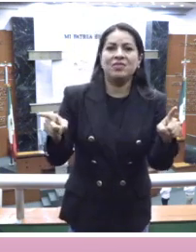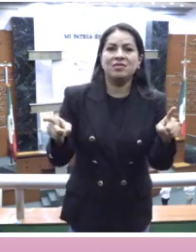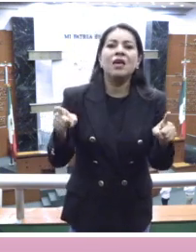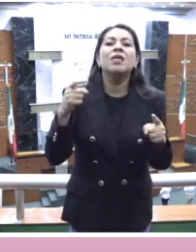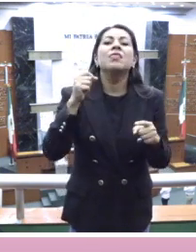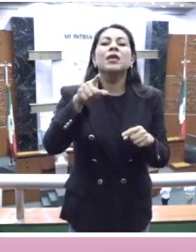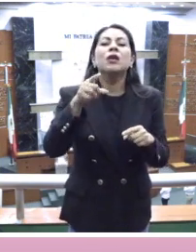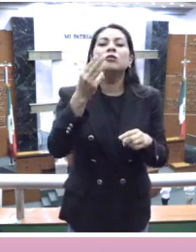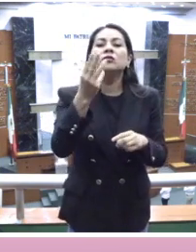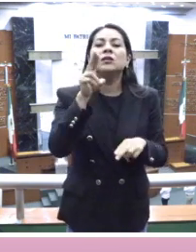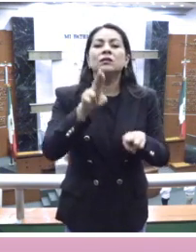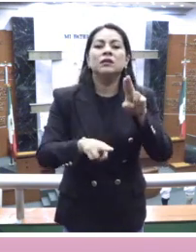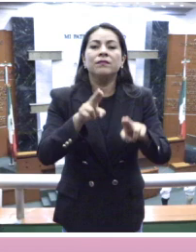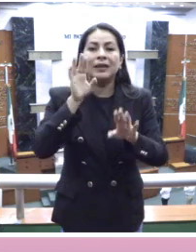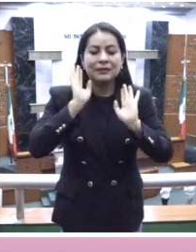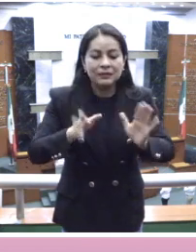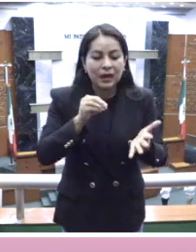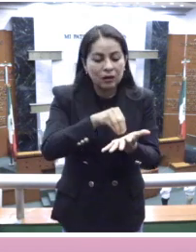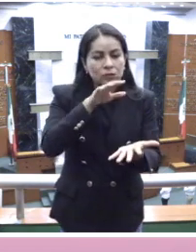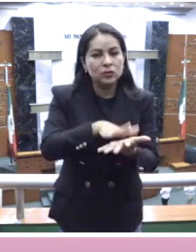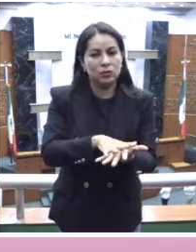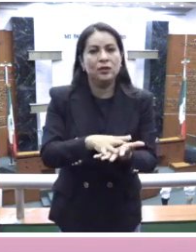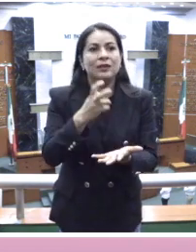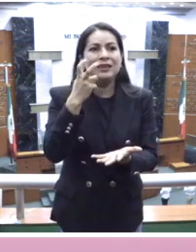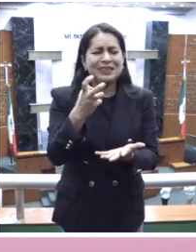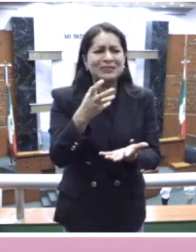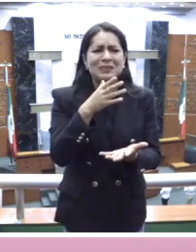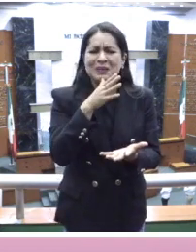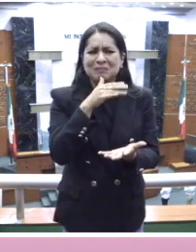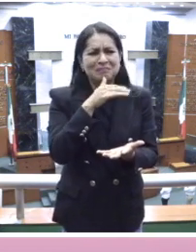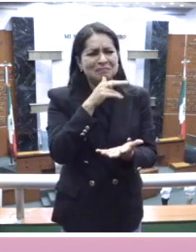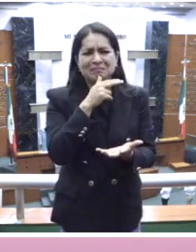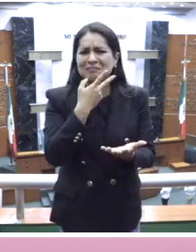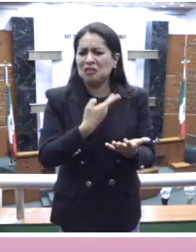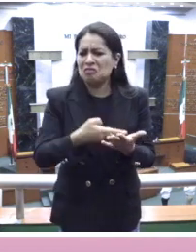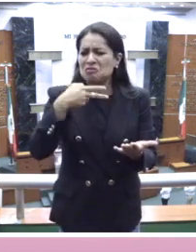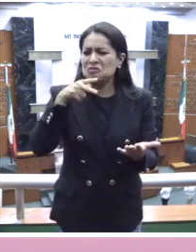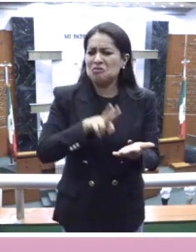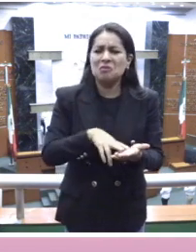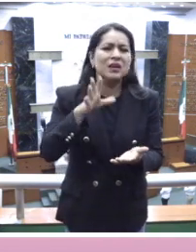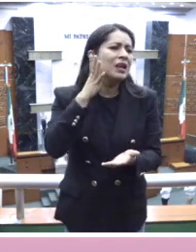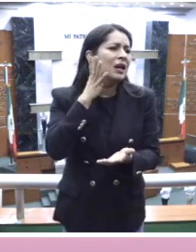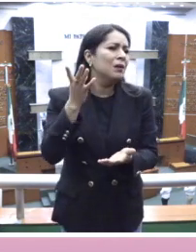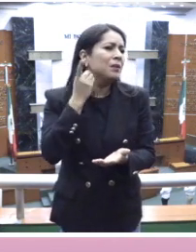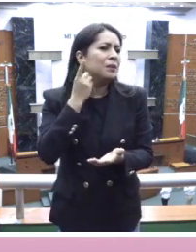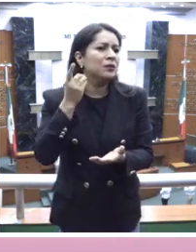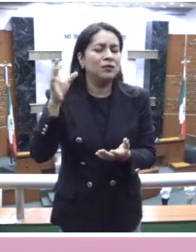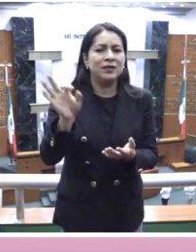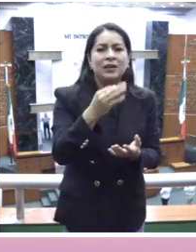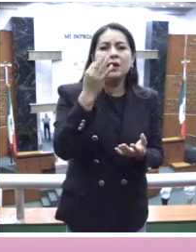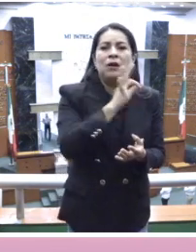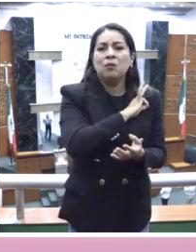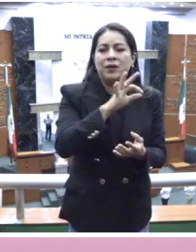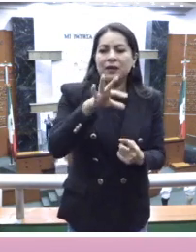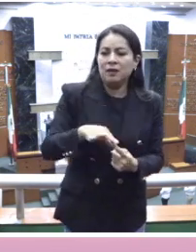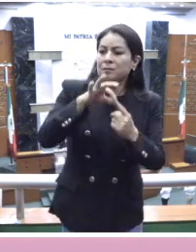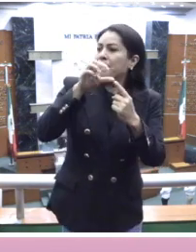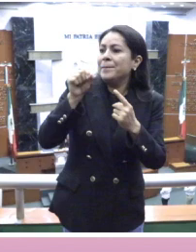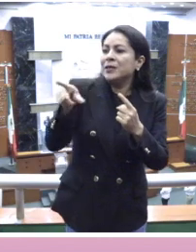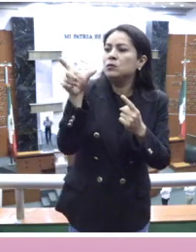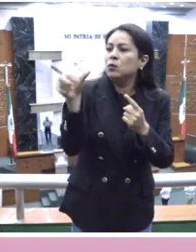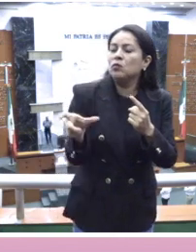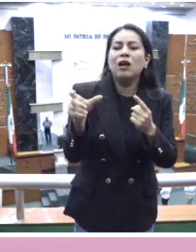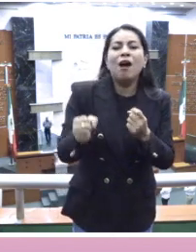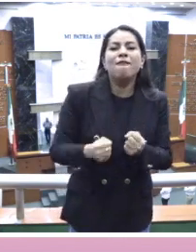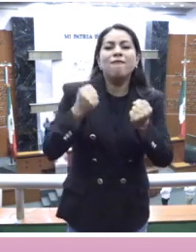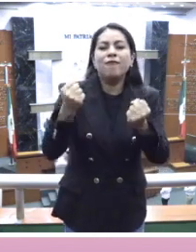de los poderes constituidos. De ahí que no es doble que el Congreso de la Unión puede erigirse como sí mismo como una